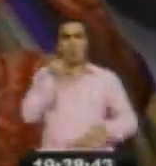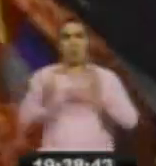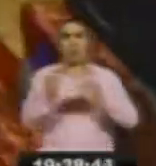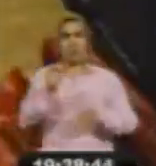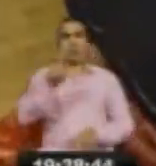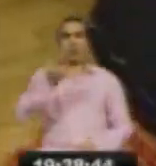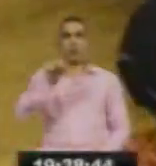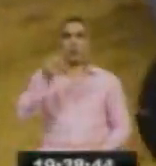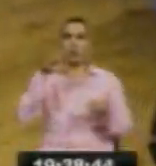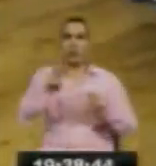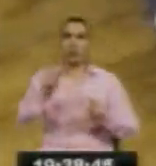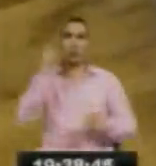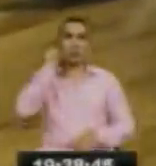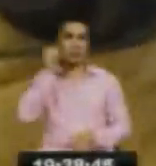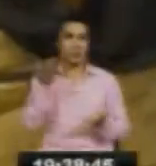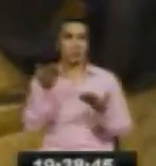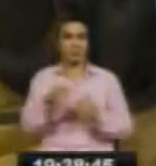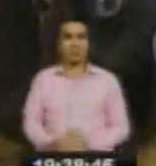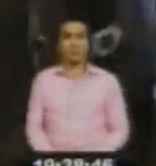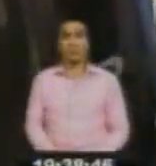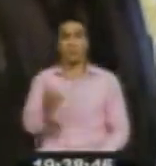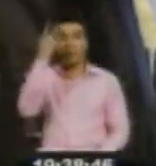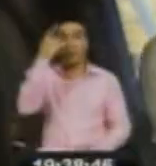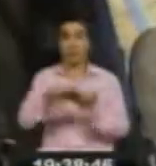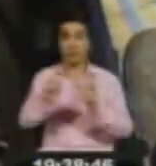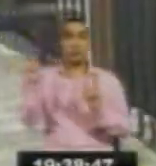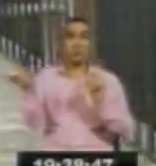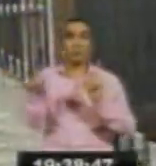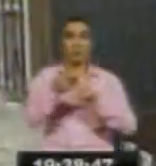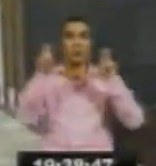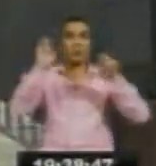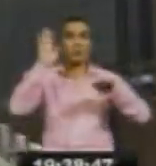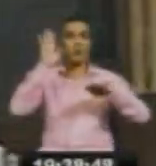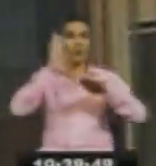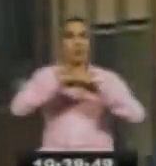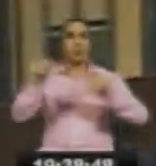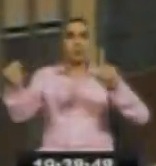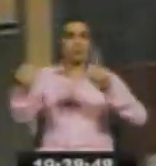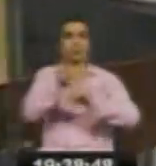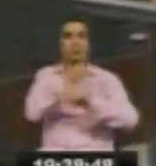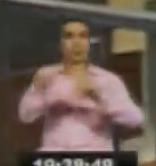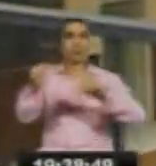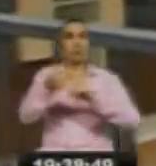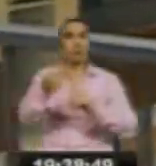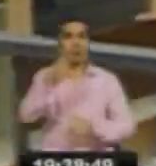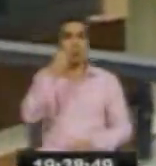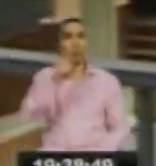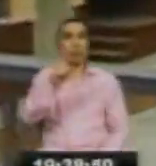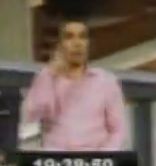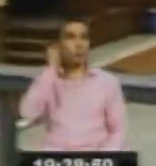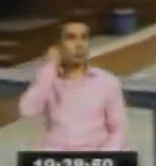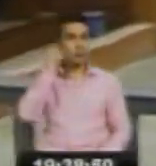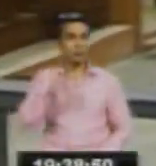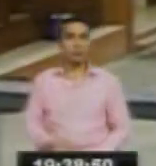en relación con las mujeres, ya que es una de las principales causas de violencia de género. Isaías Cruz, TC Televisión.